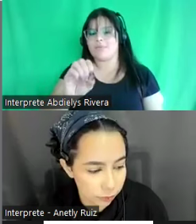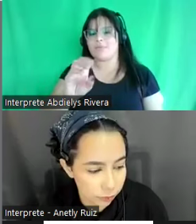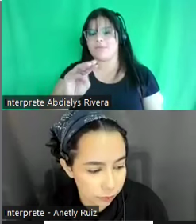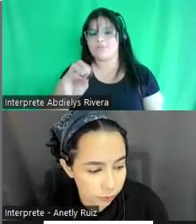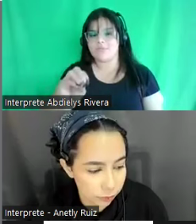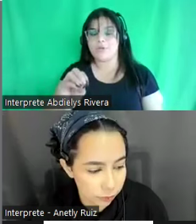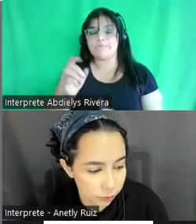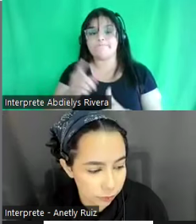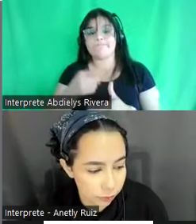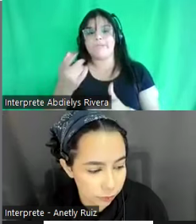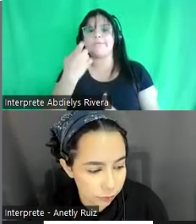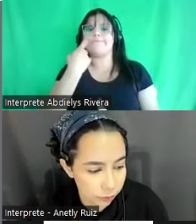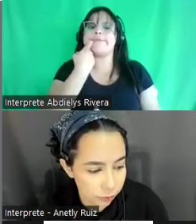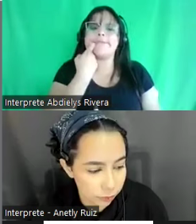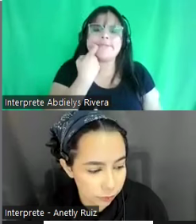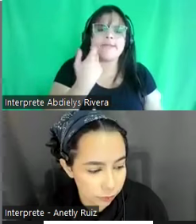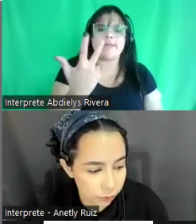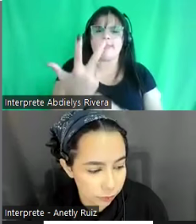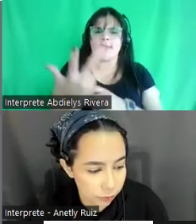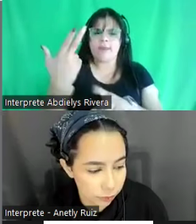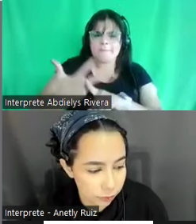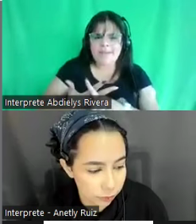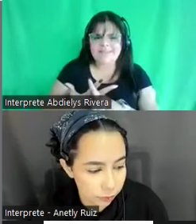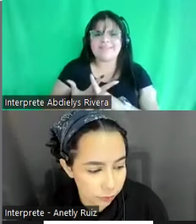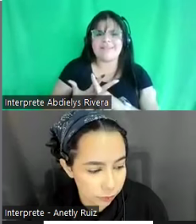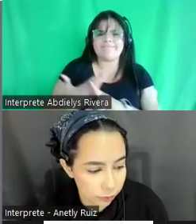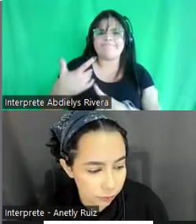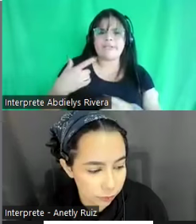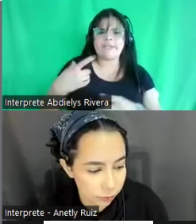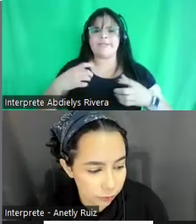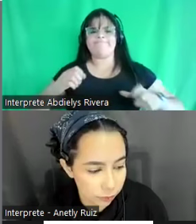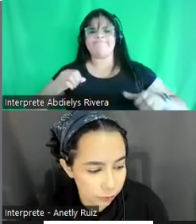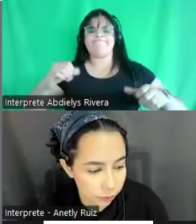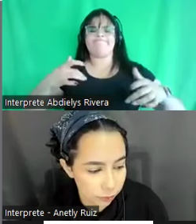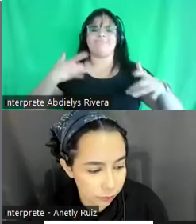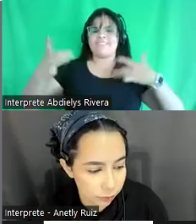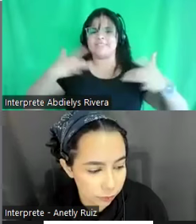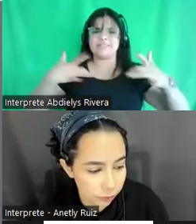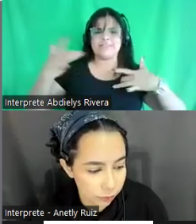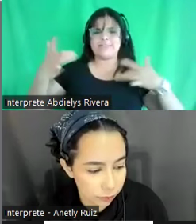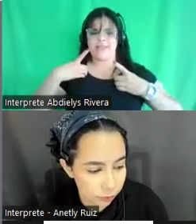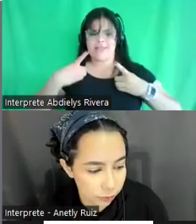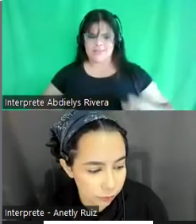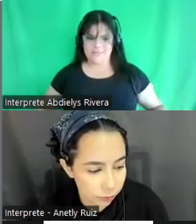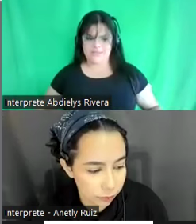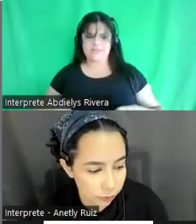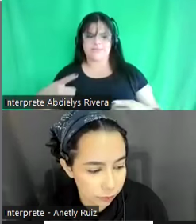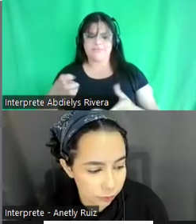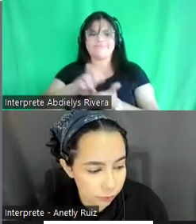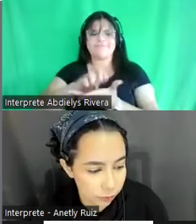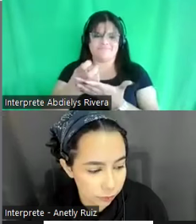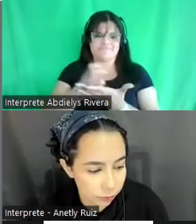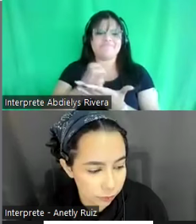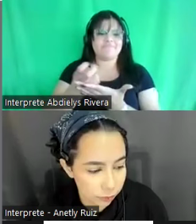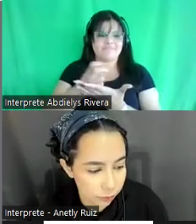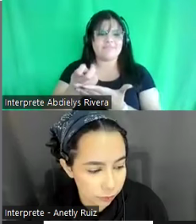y depresión, insomnio y posible deterioro cognitivo. Ingirió medicamentos en exceso